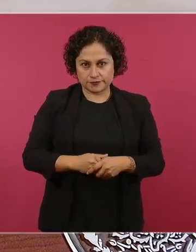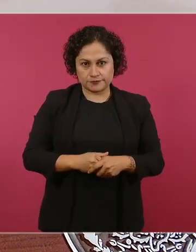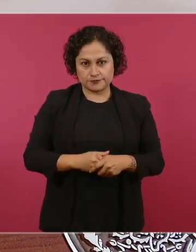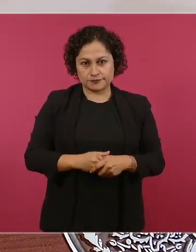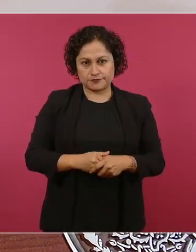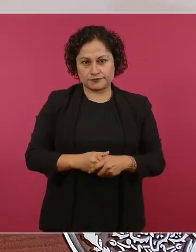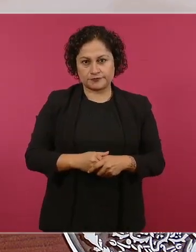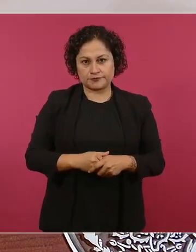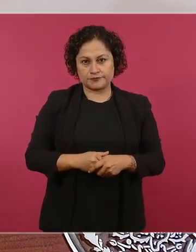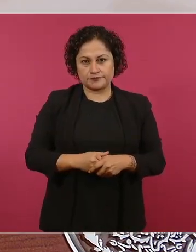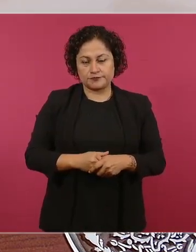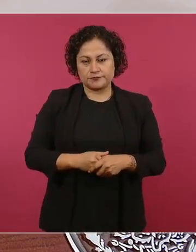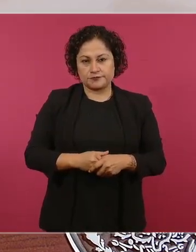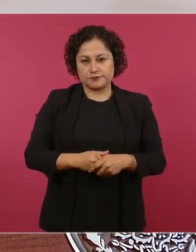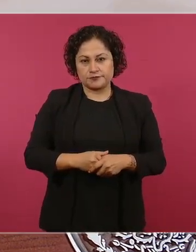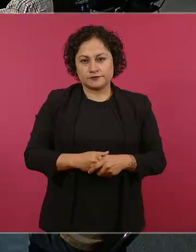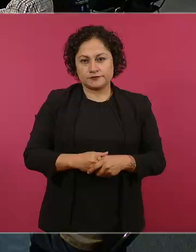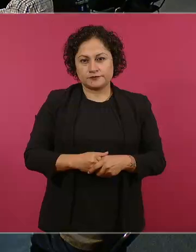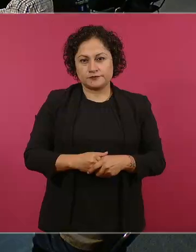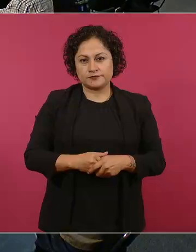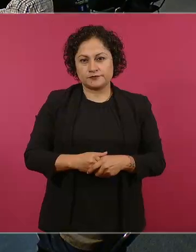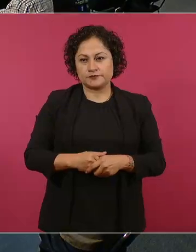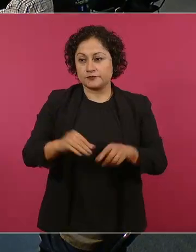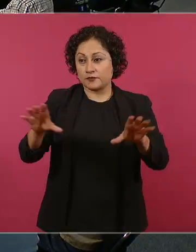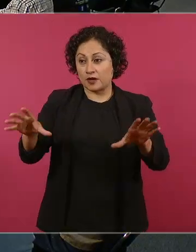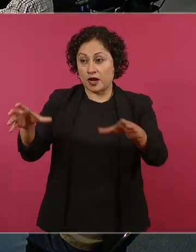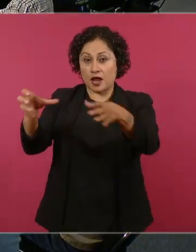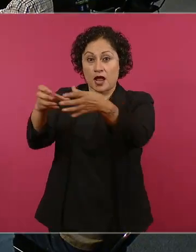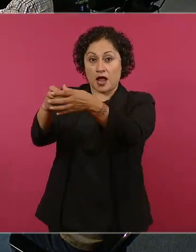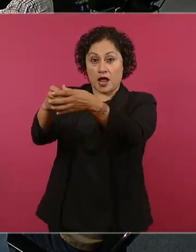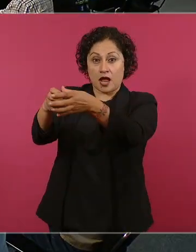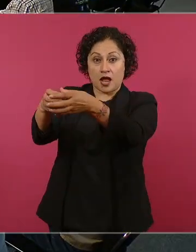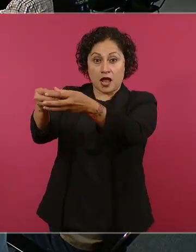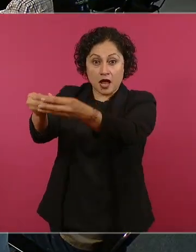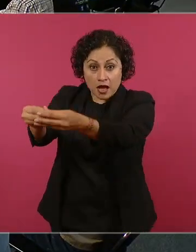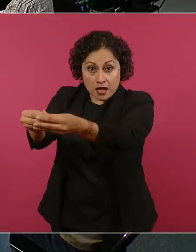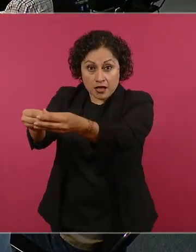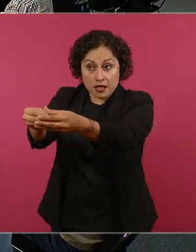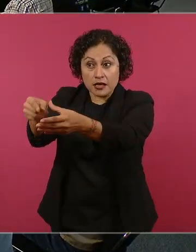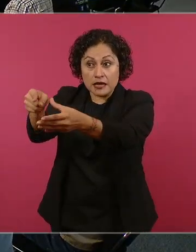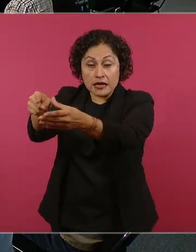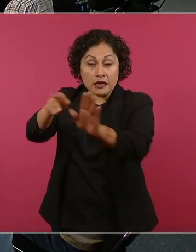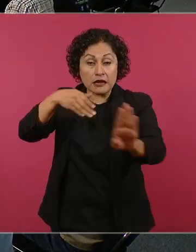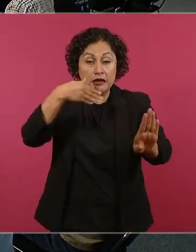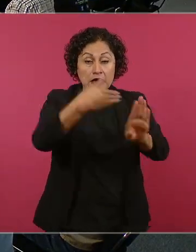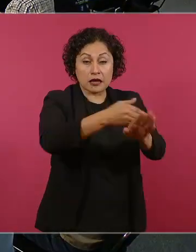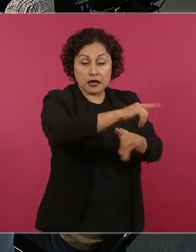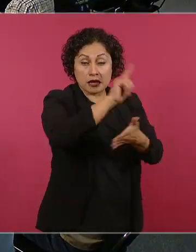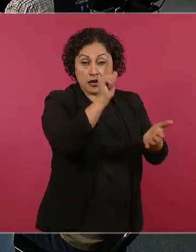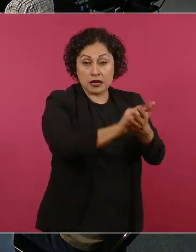están sumados? Porque sus jefes tienen que ver con Afores,